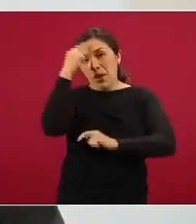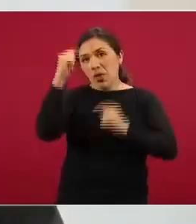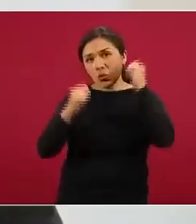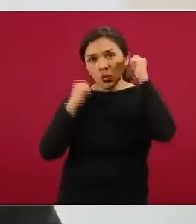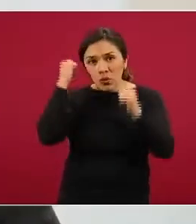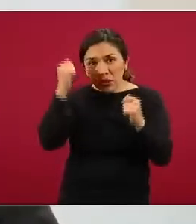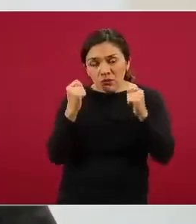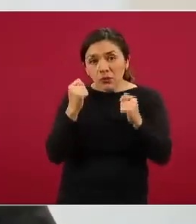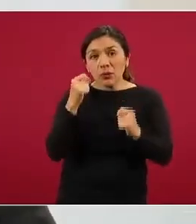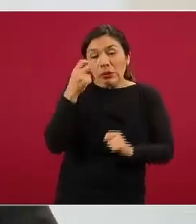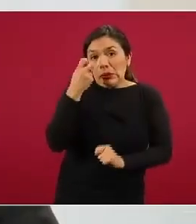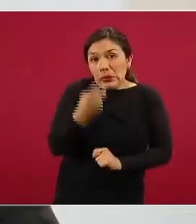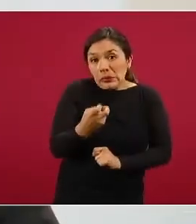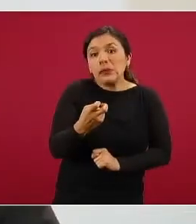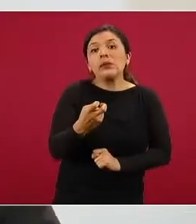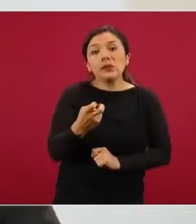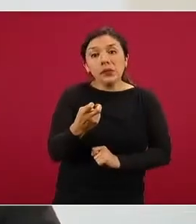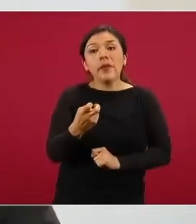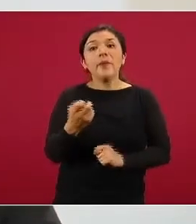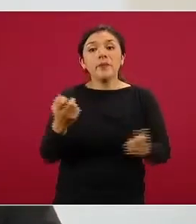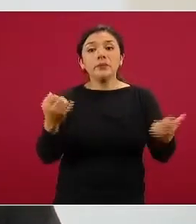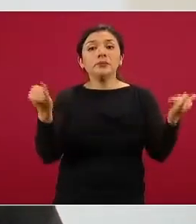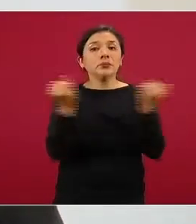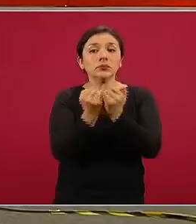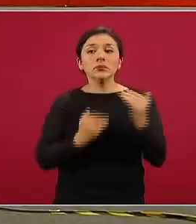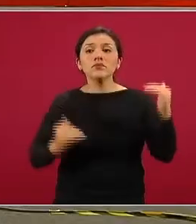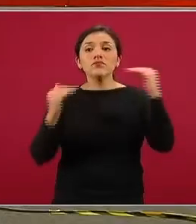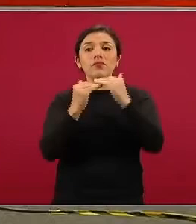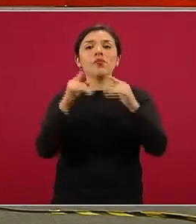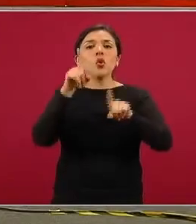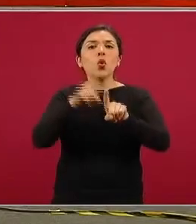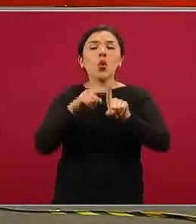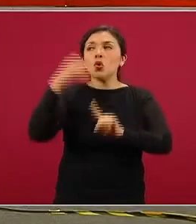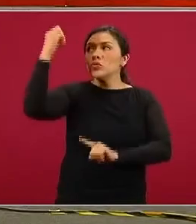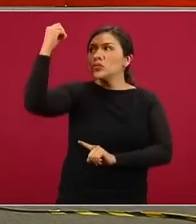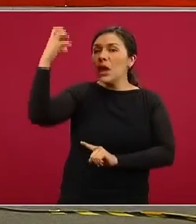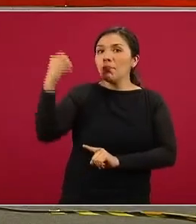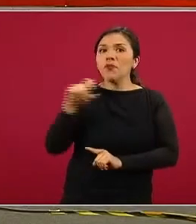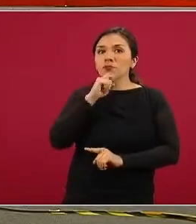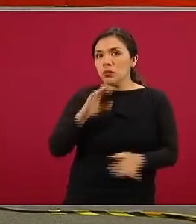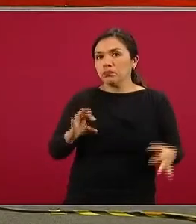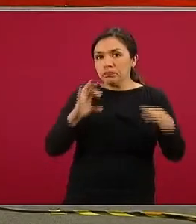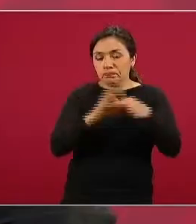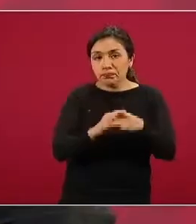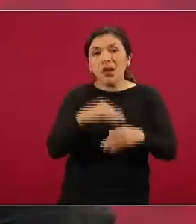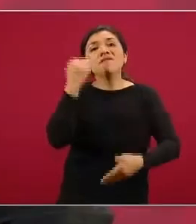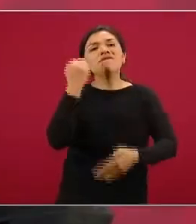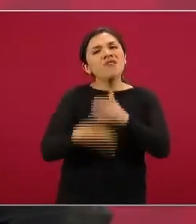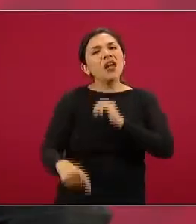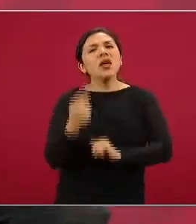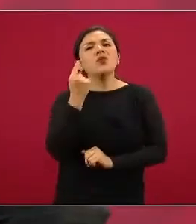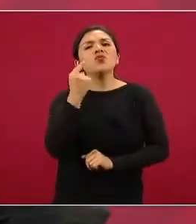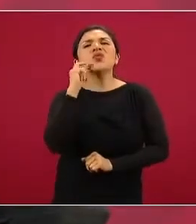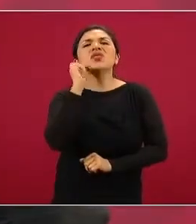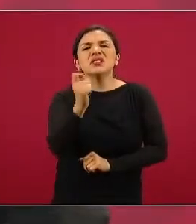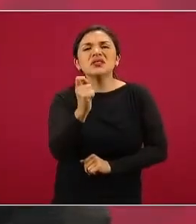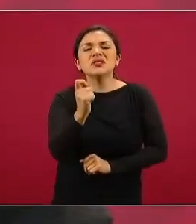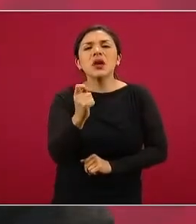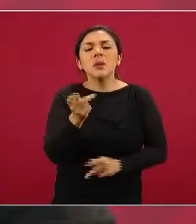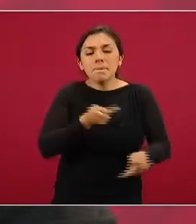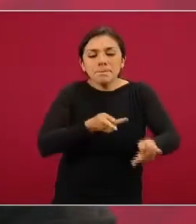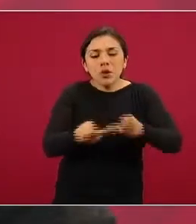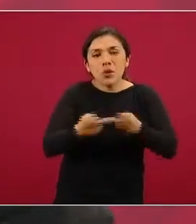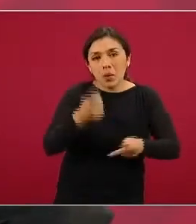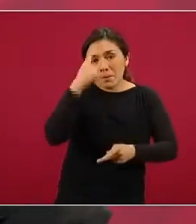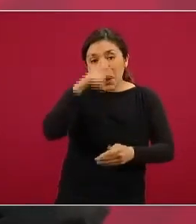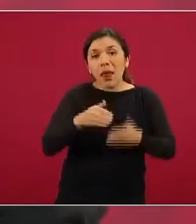turismo, que va aparejado con el color de los semáforos, y quedaba pendiente el